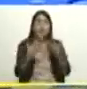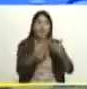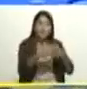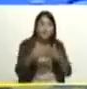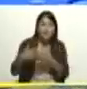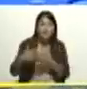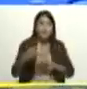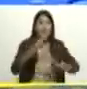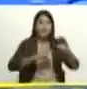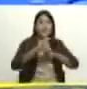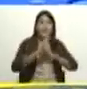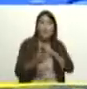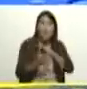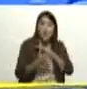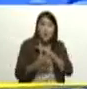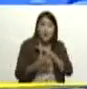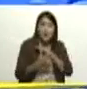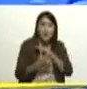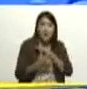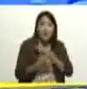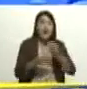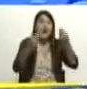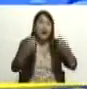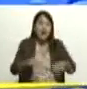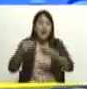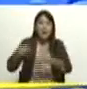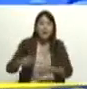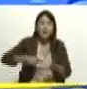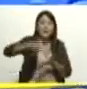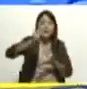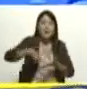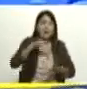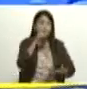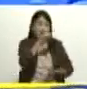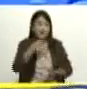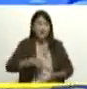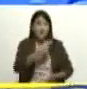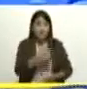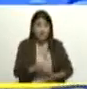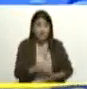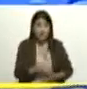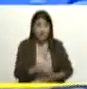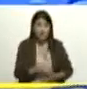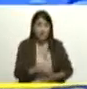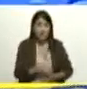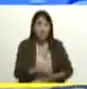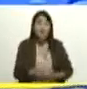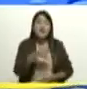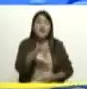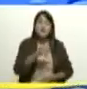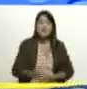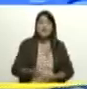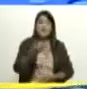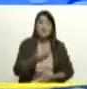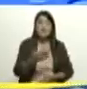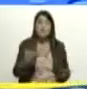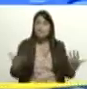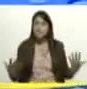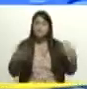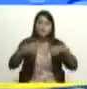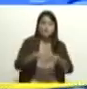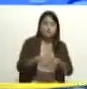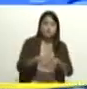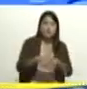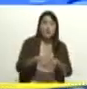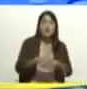ciencia y tecnología. Los acuerdos que fueron suscritos en la República Popular China tienen una dimensión integral sobre la